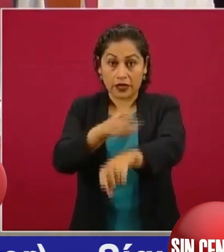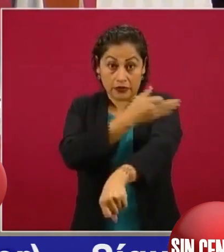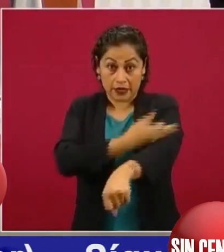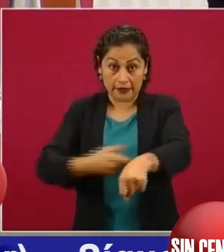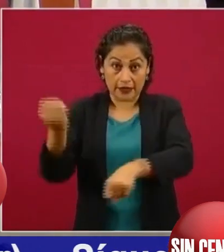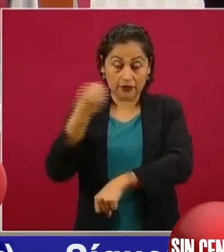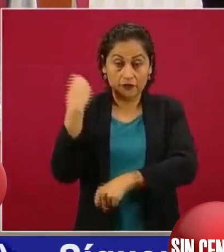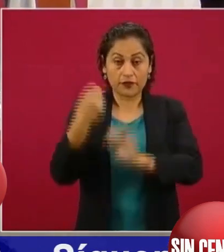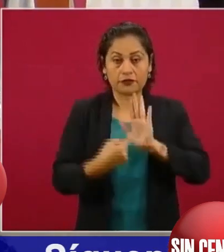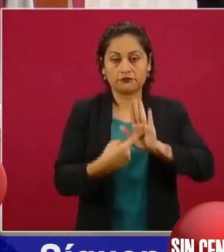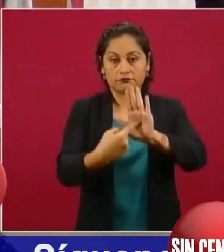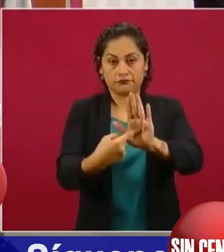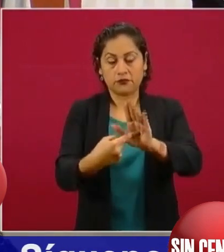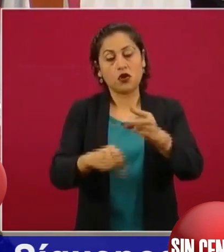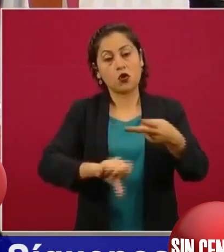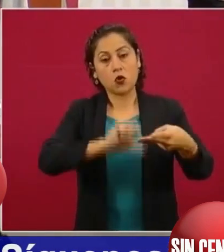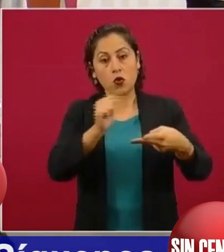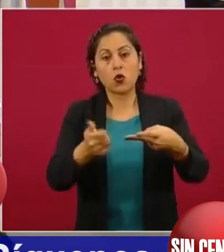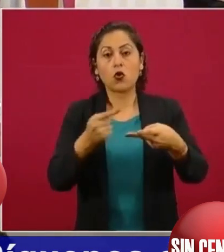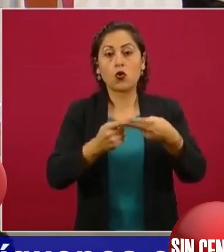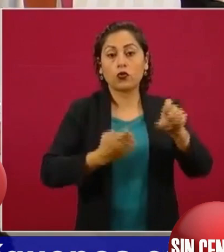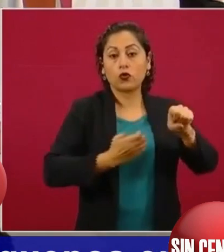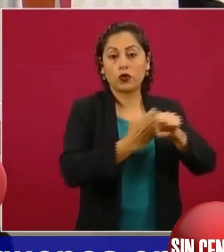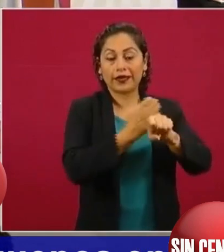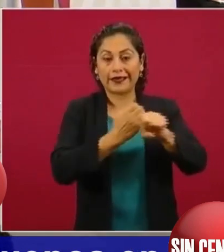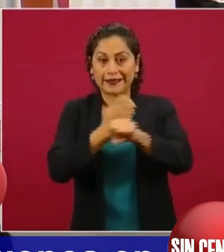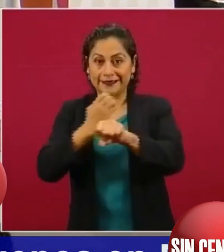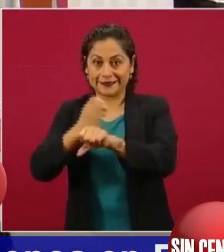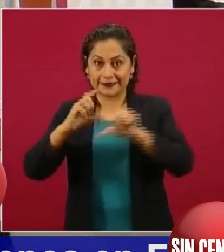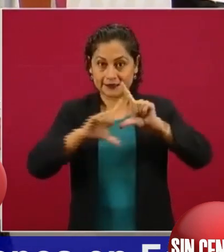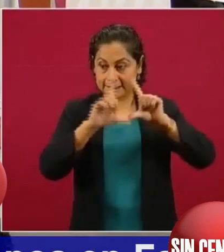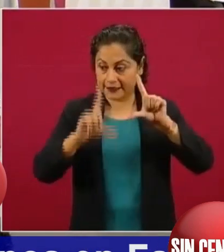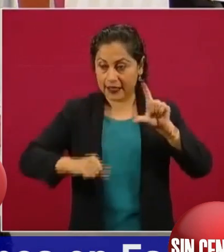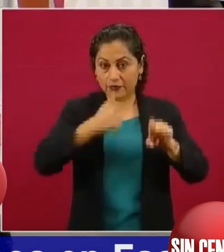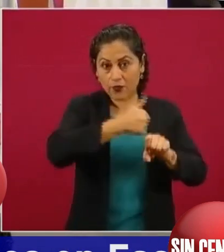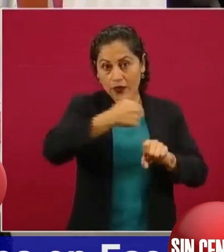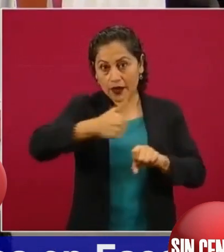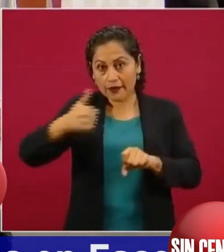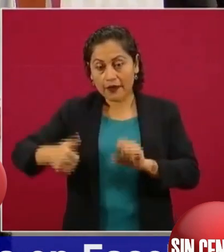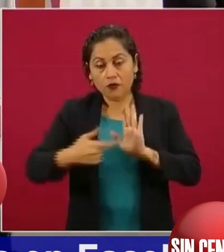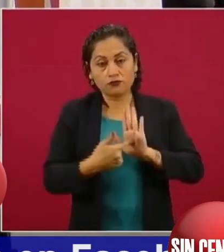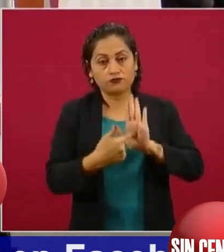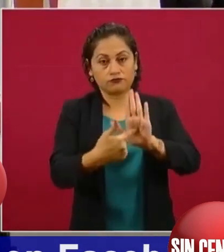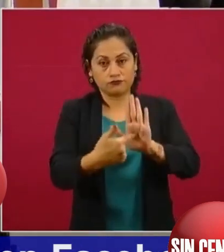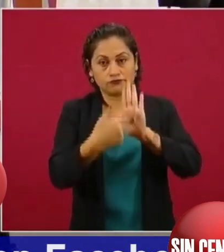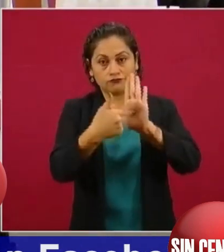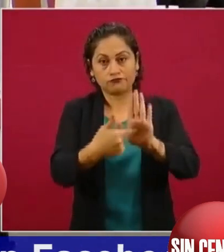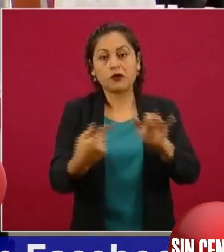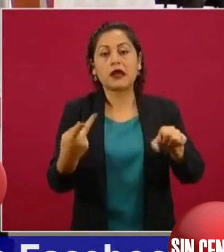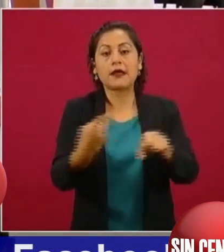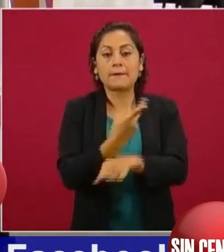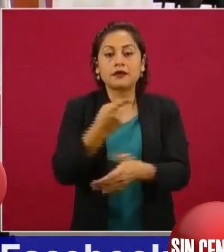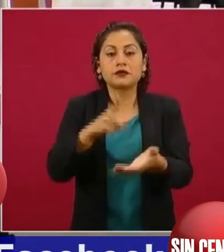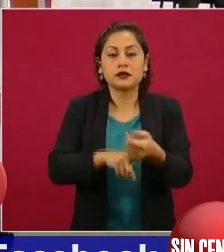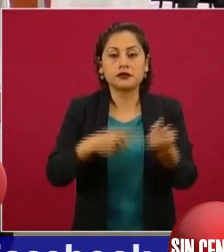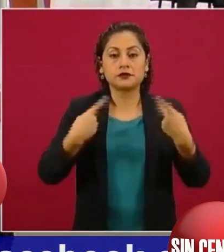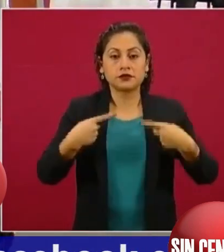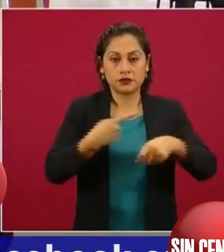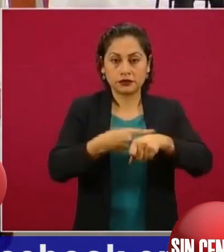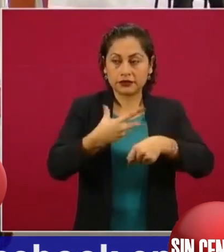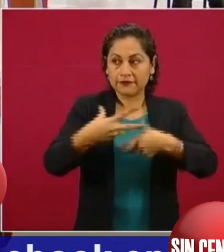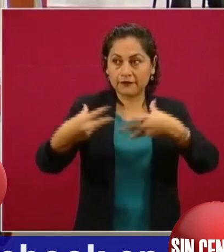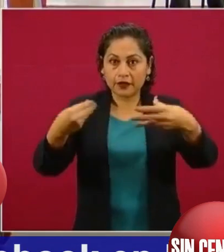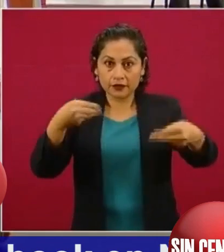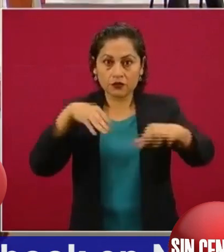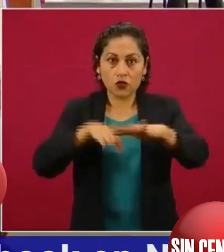el informe detallado, estado por estado, cuál es la situación de la ocurrencia de casos, la hospitalización y las